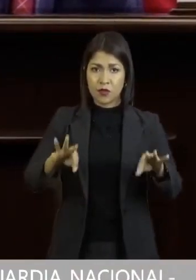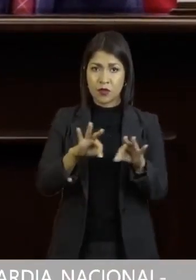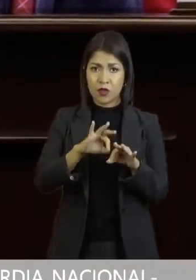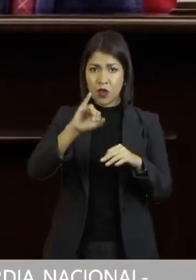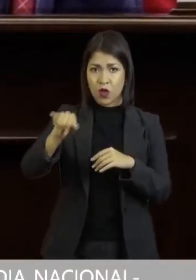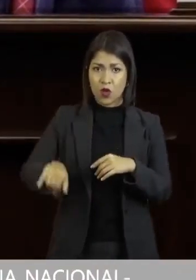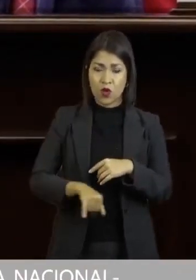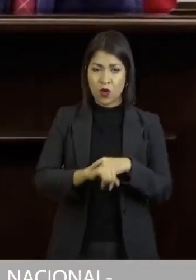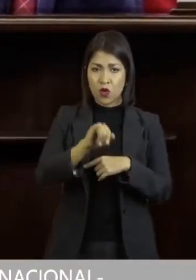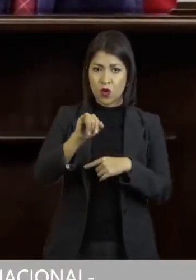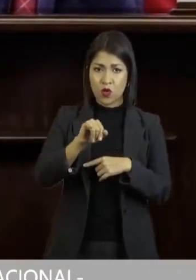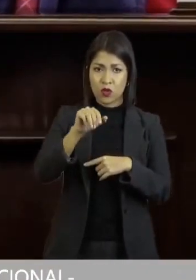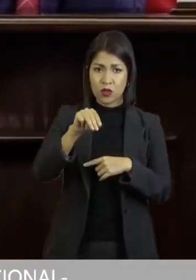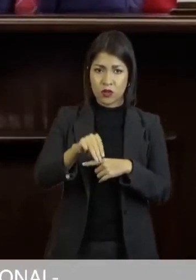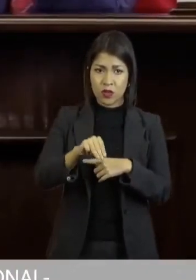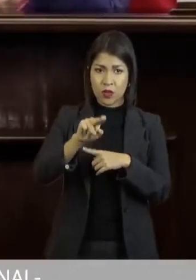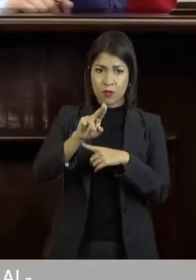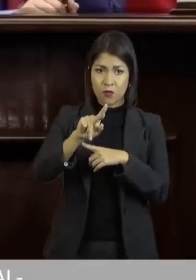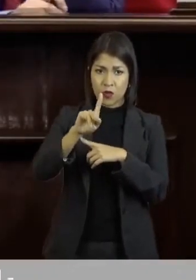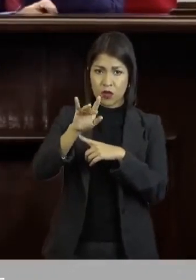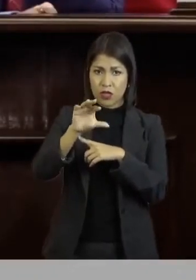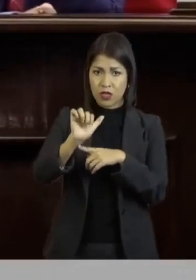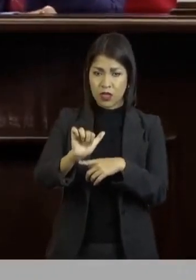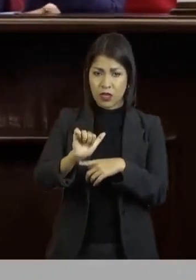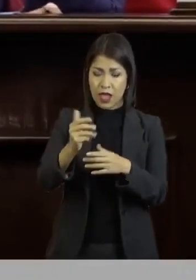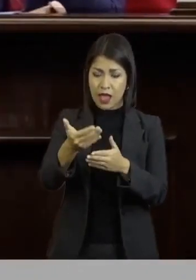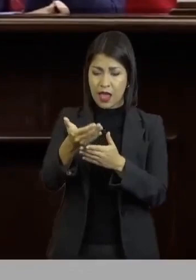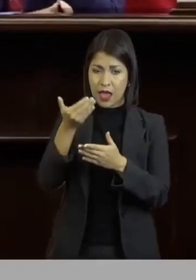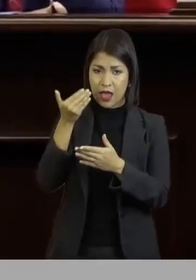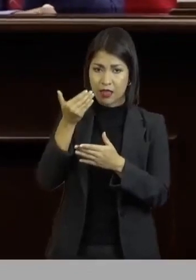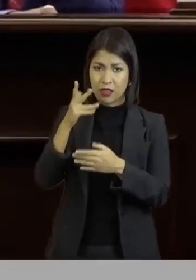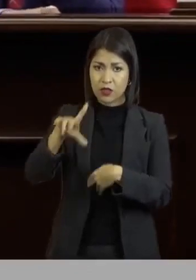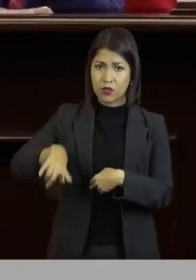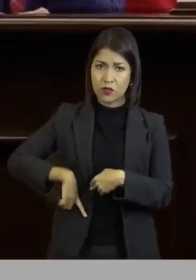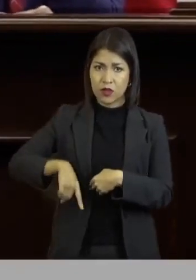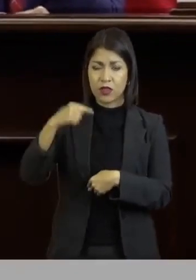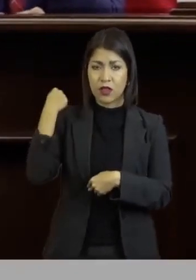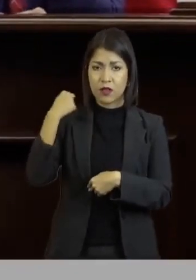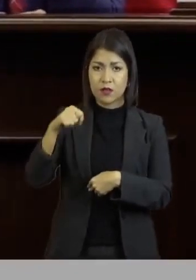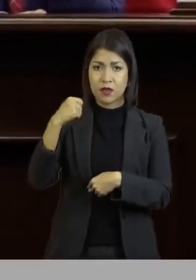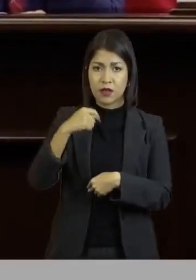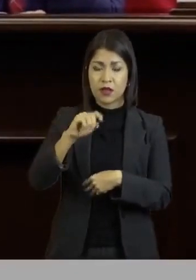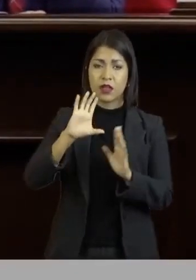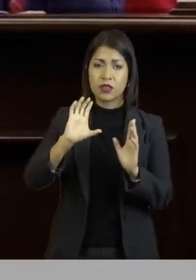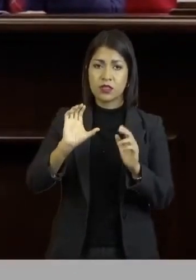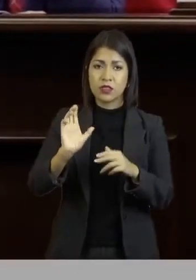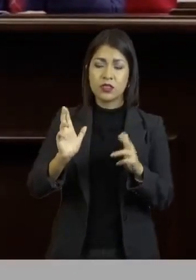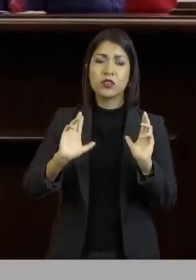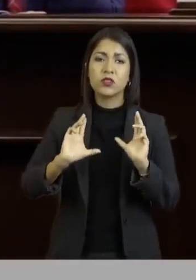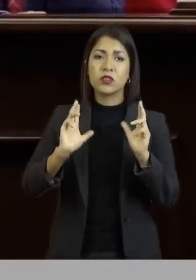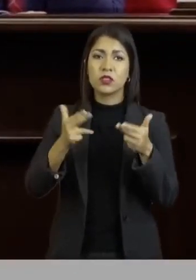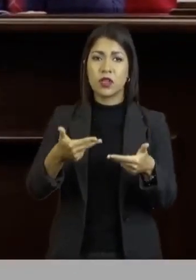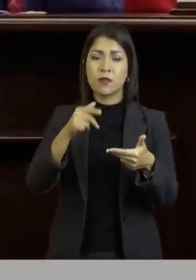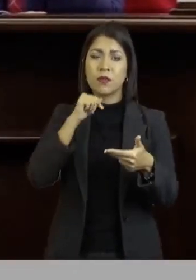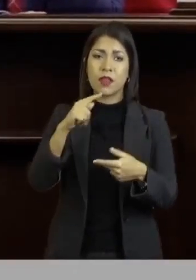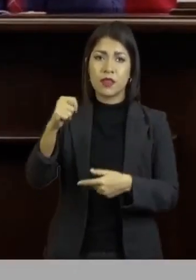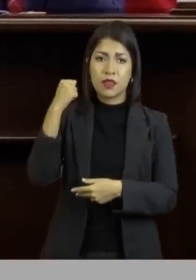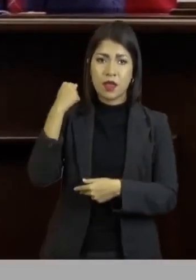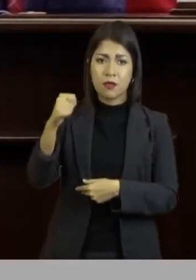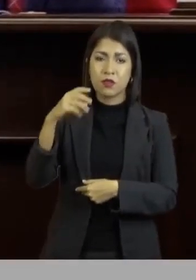J. Mújica, que fue gobernador de Tabasco, pues ahora en eso, Chiapas, Tabasco, Oaxaca,